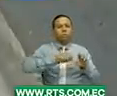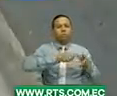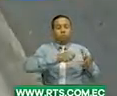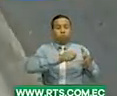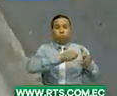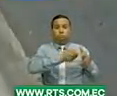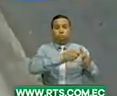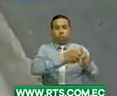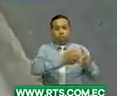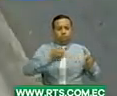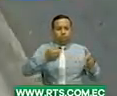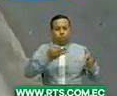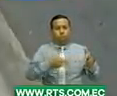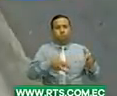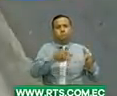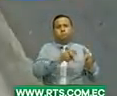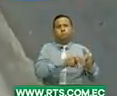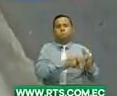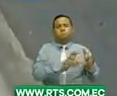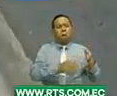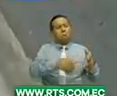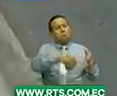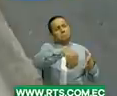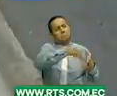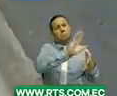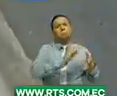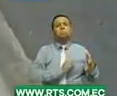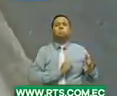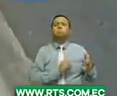lo abre y sale de la escena tranquilamente.